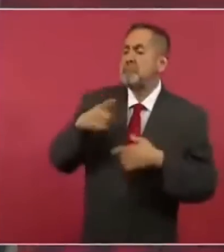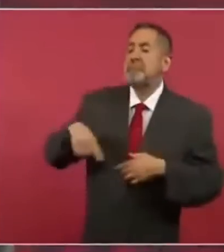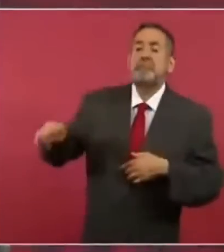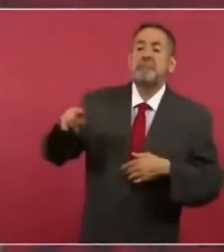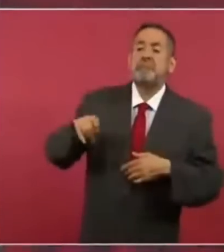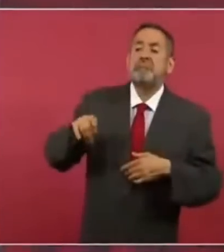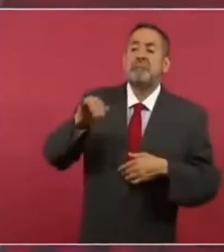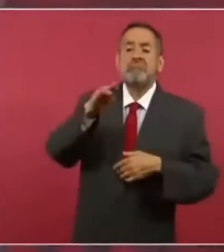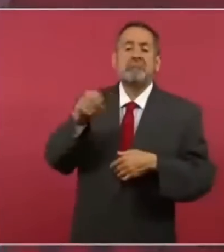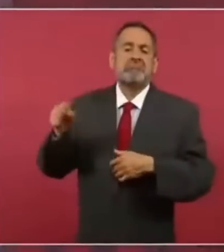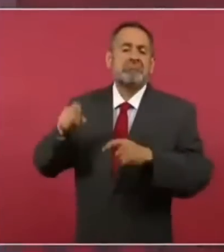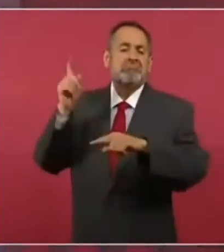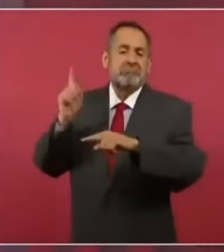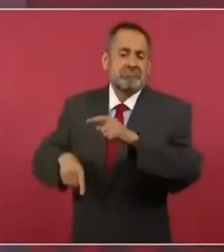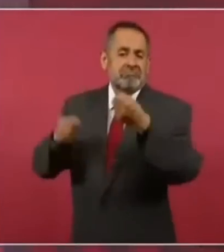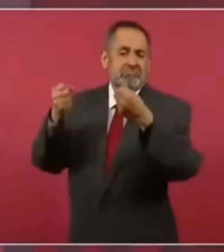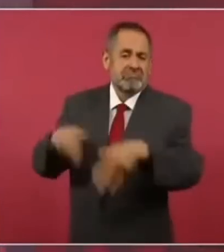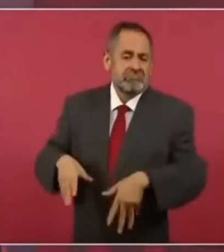del sector salud.